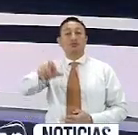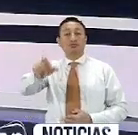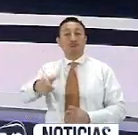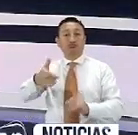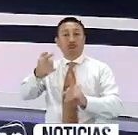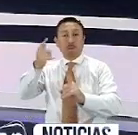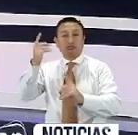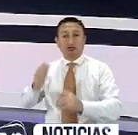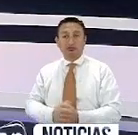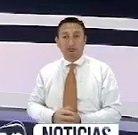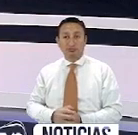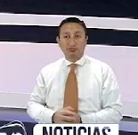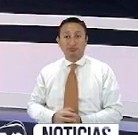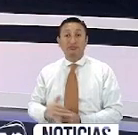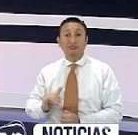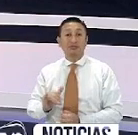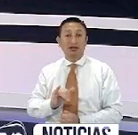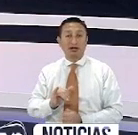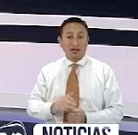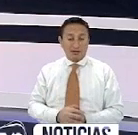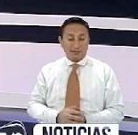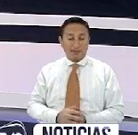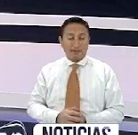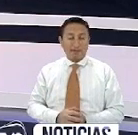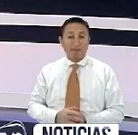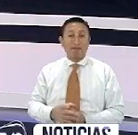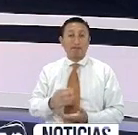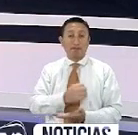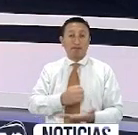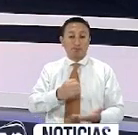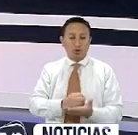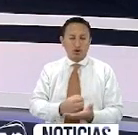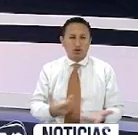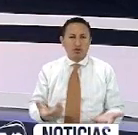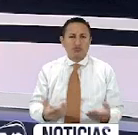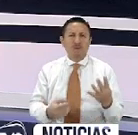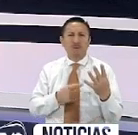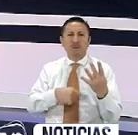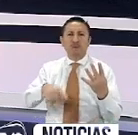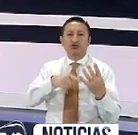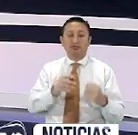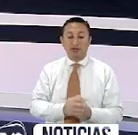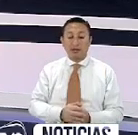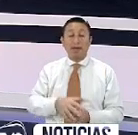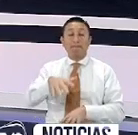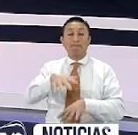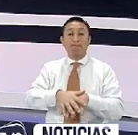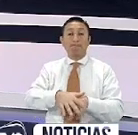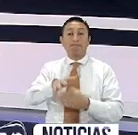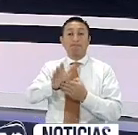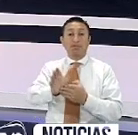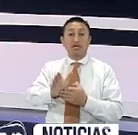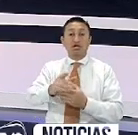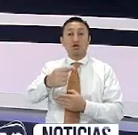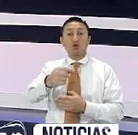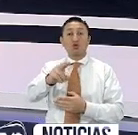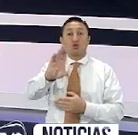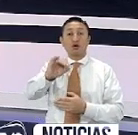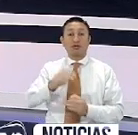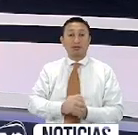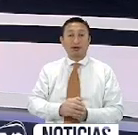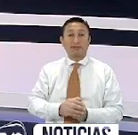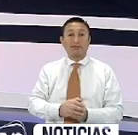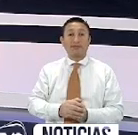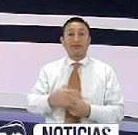asesinadas bajo la modalidad de sicariato en la provincia del Oro. Los crímenes se dieron en los cantones Machala, Pasaje, El Guabo y